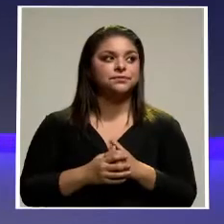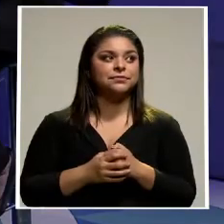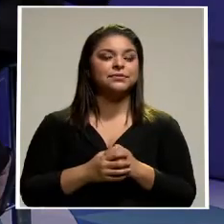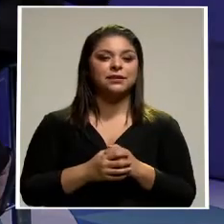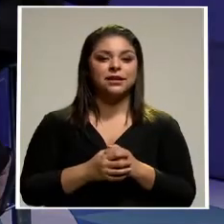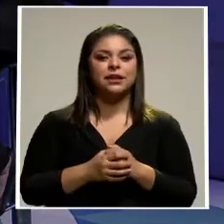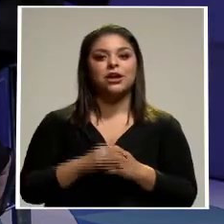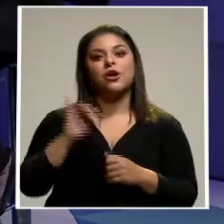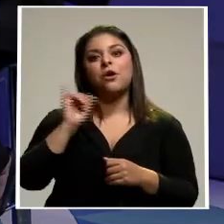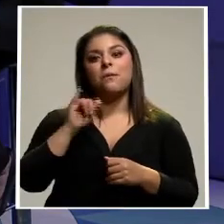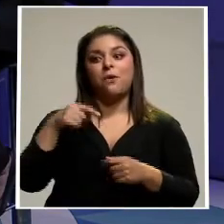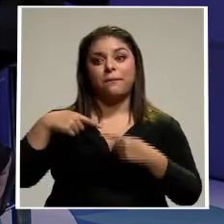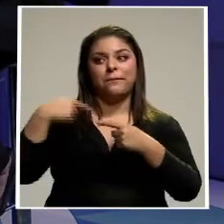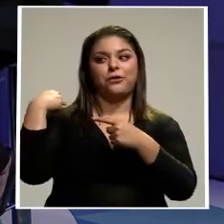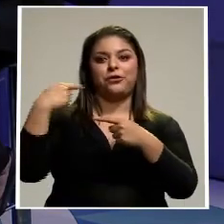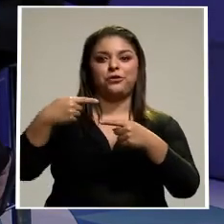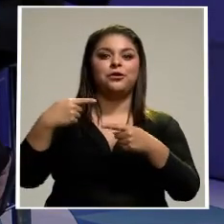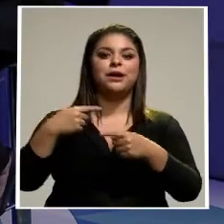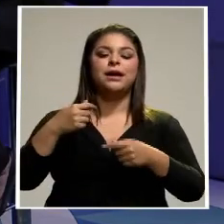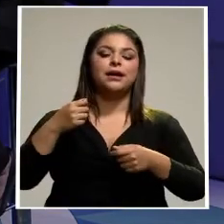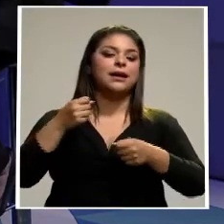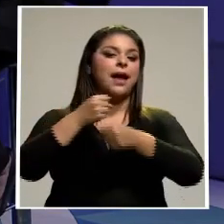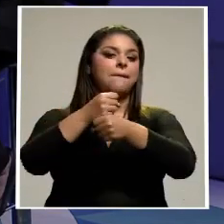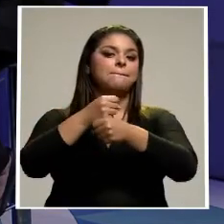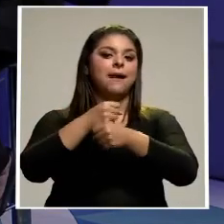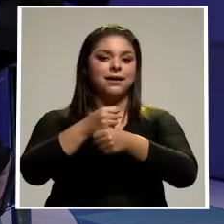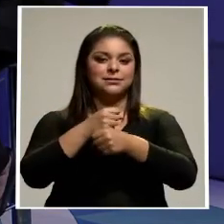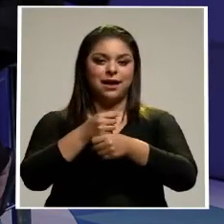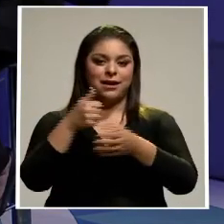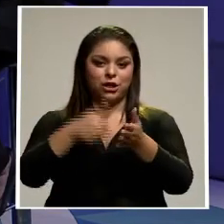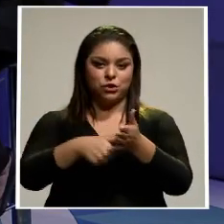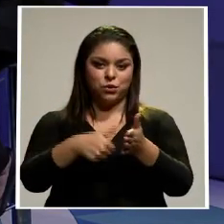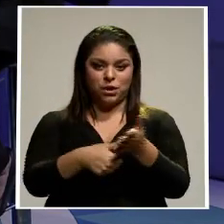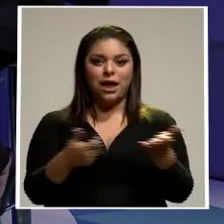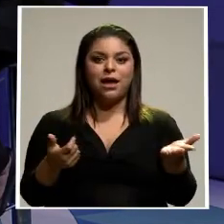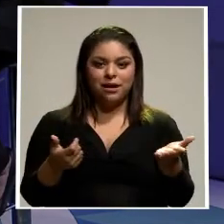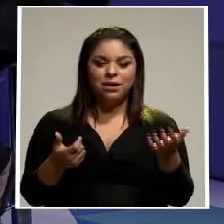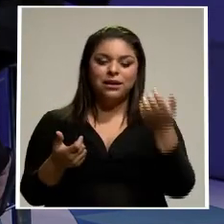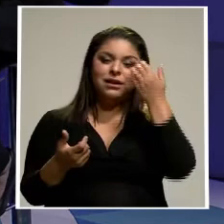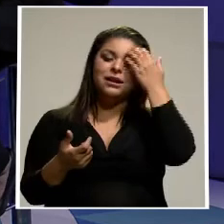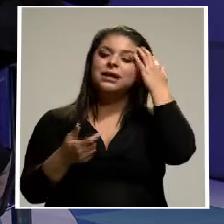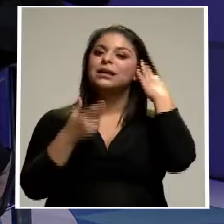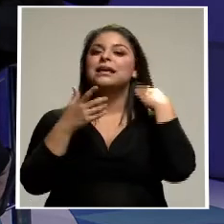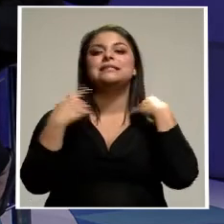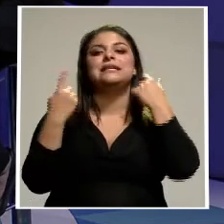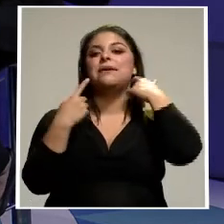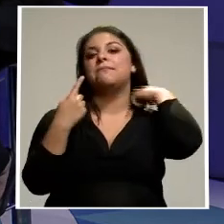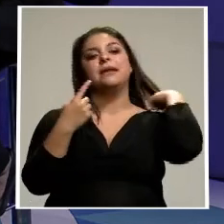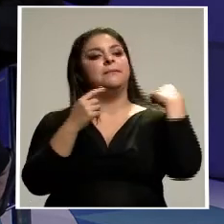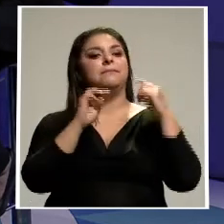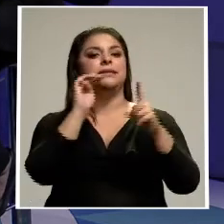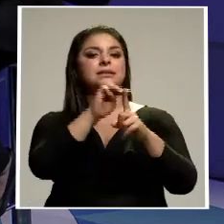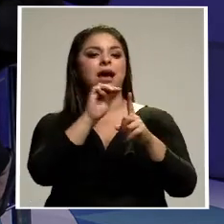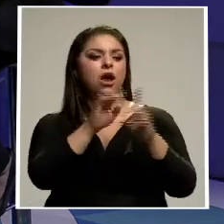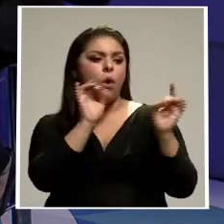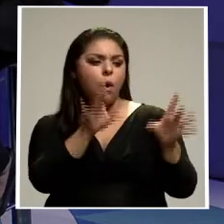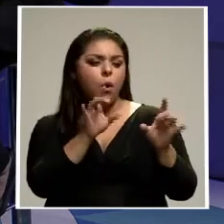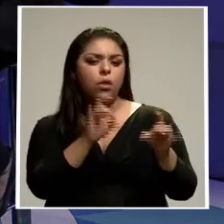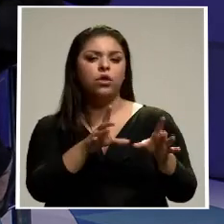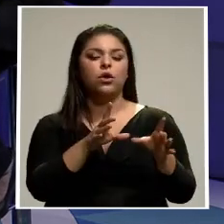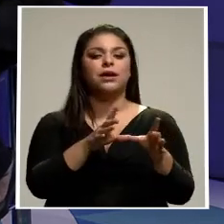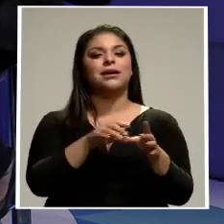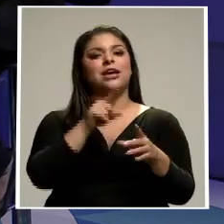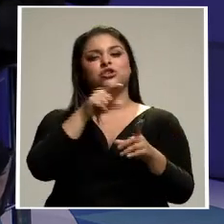campaña electoral a través de discursos de odio se incita a la violencia y prácticamente a la